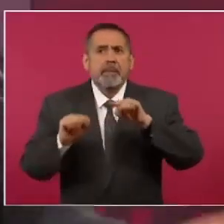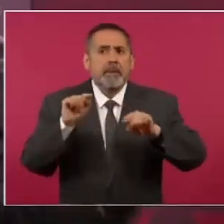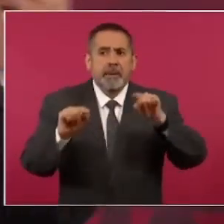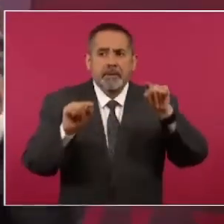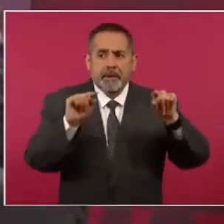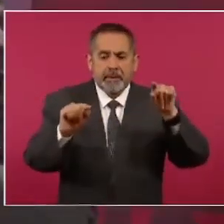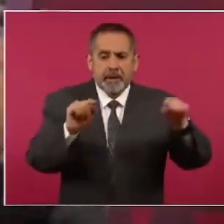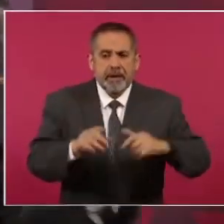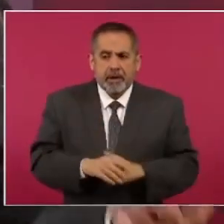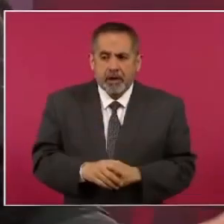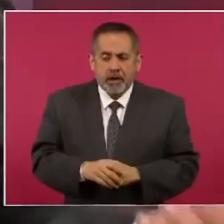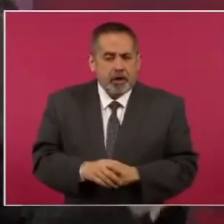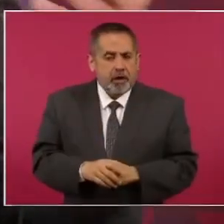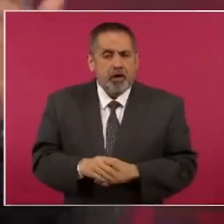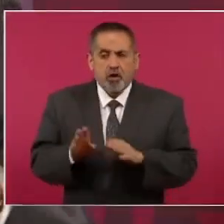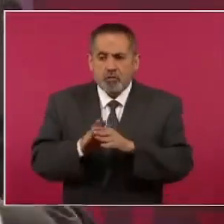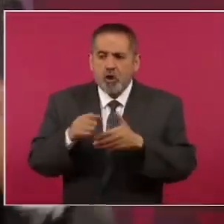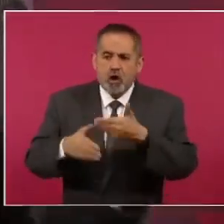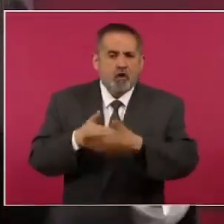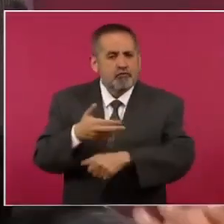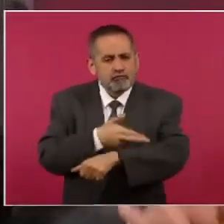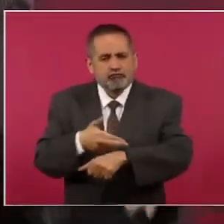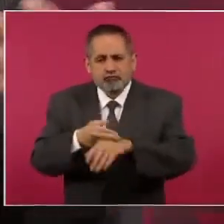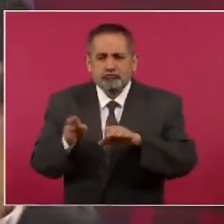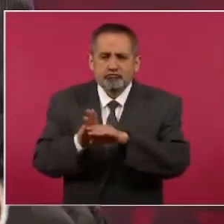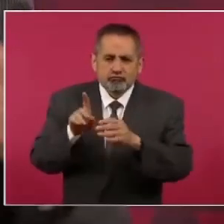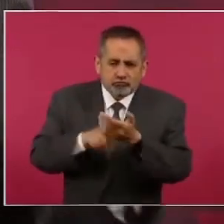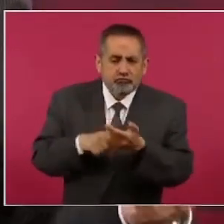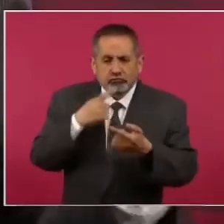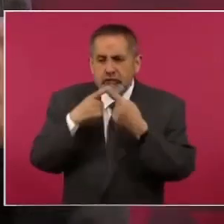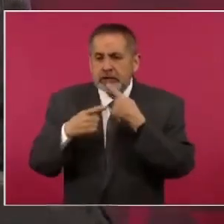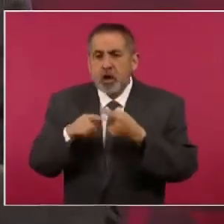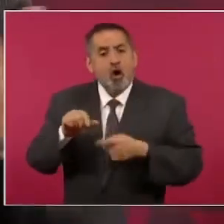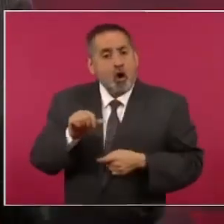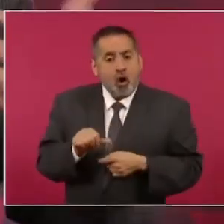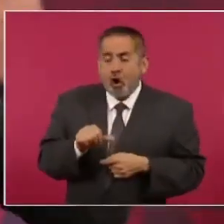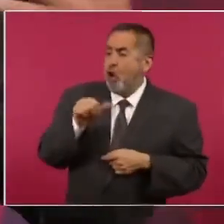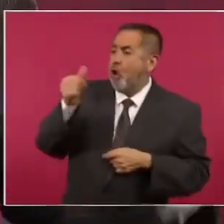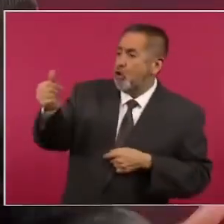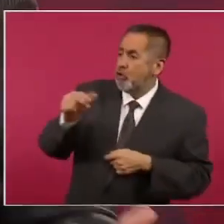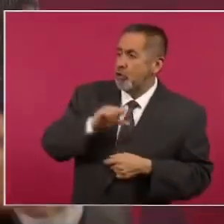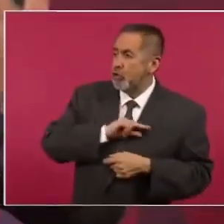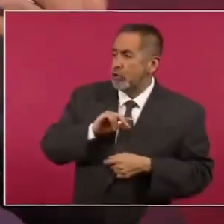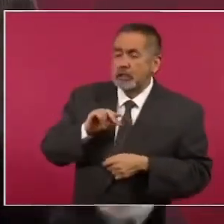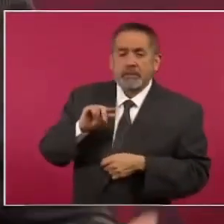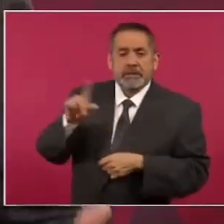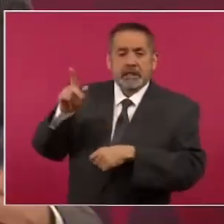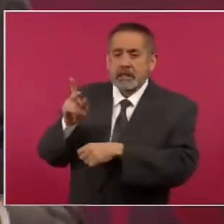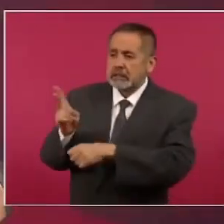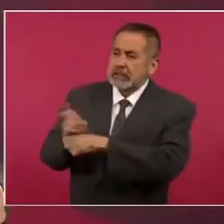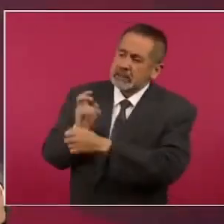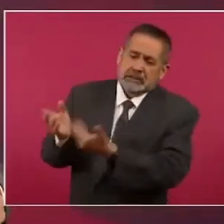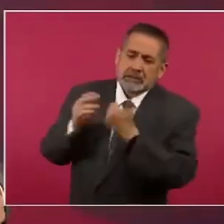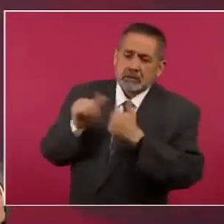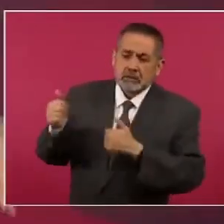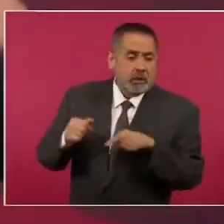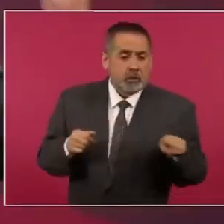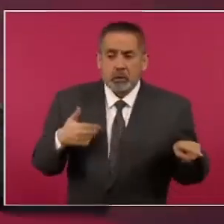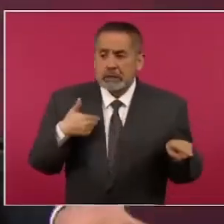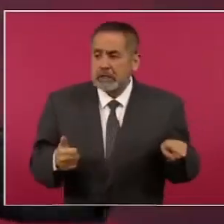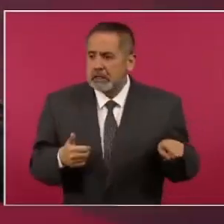y estamos también recurriendo a traer médicos especialistas. Muchos no entienden esto,